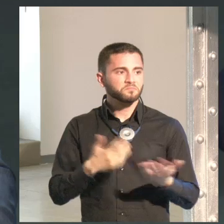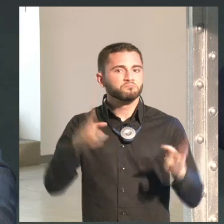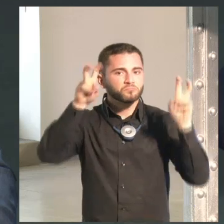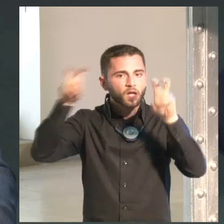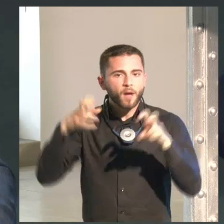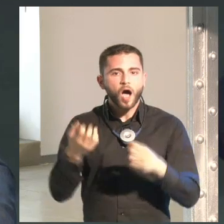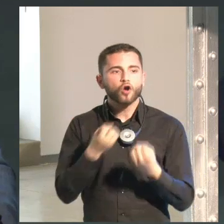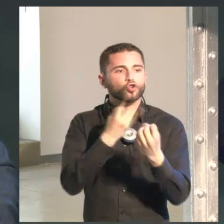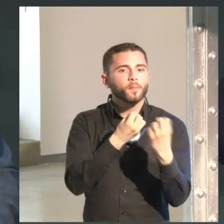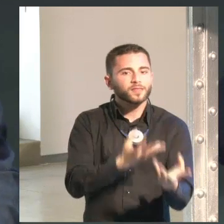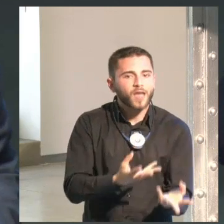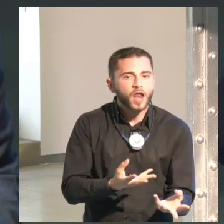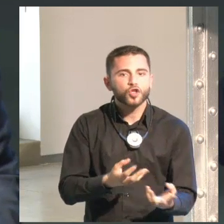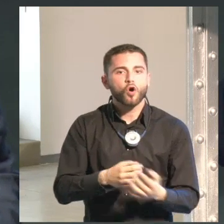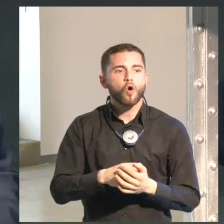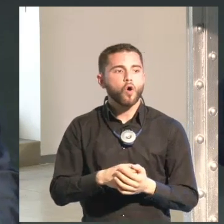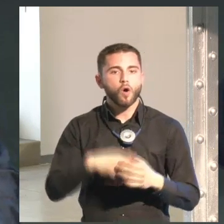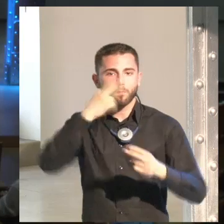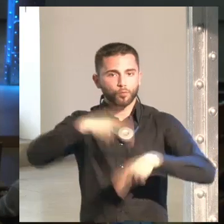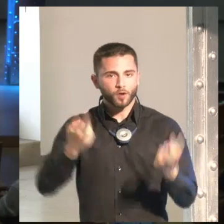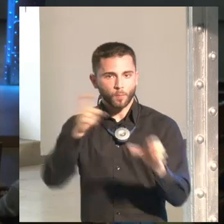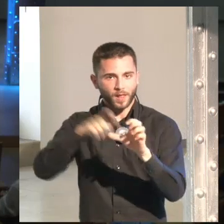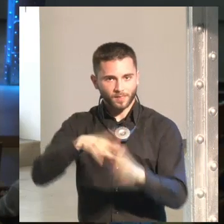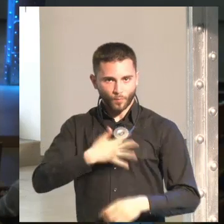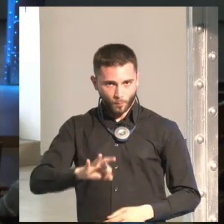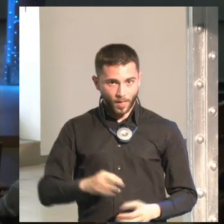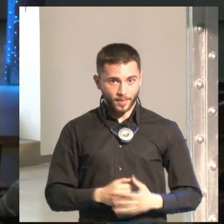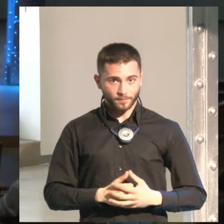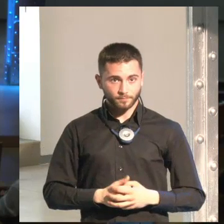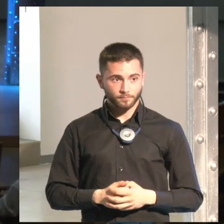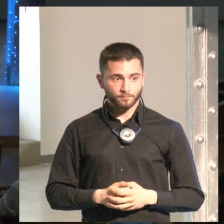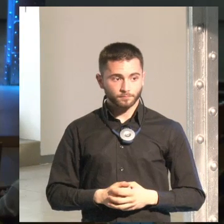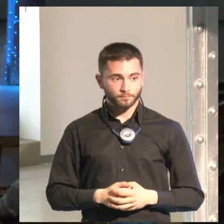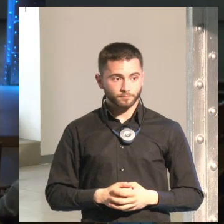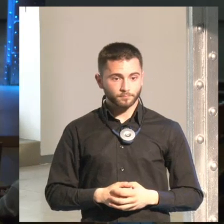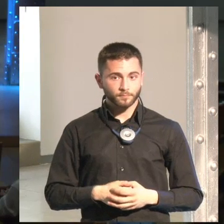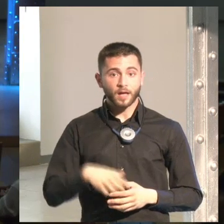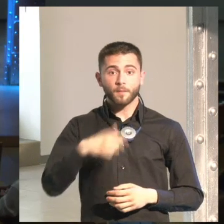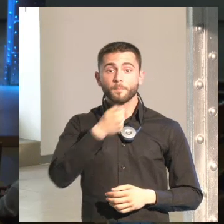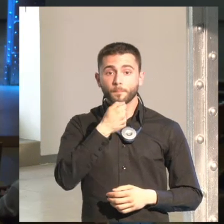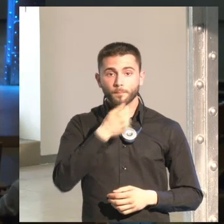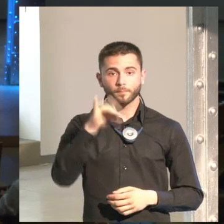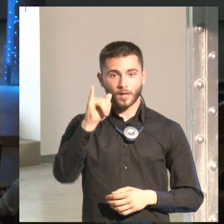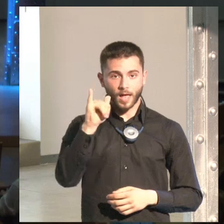pregunta, algún comentario de parte del público. Espero que tenemos en algún sitio un micrófono.